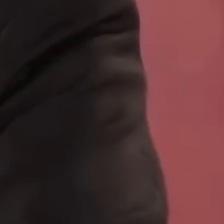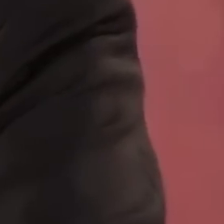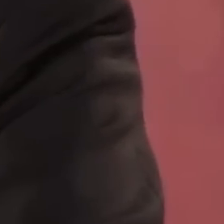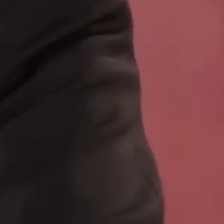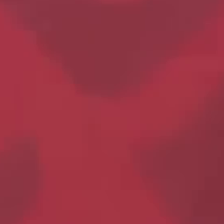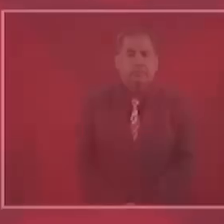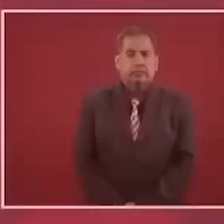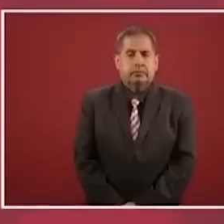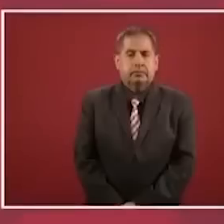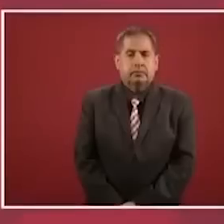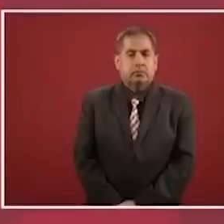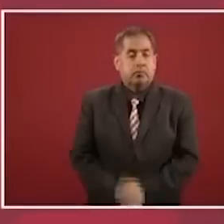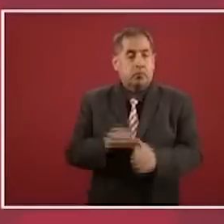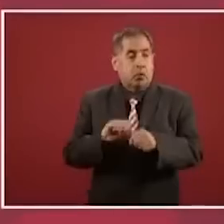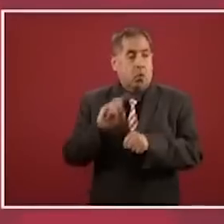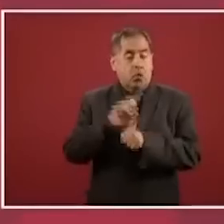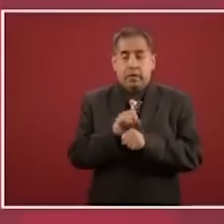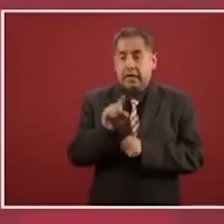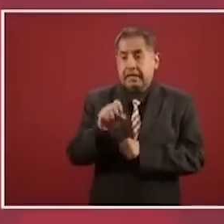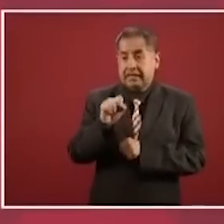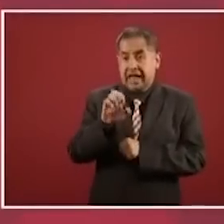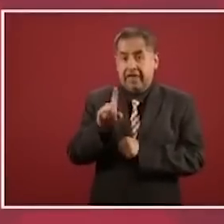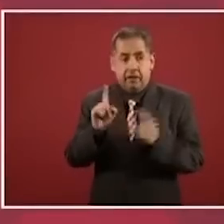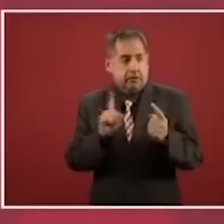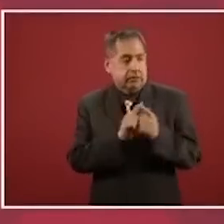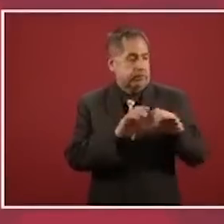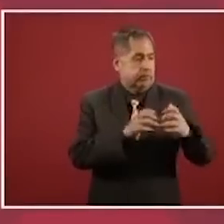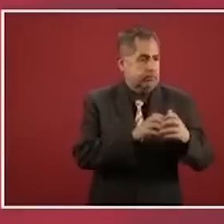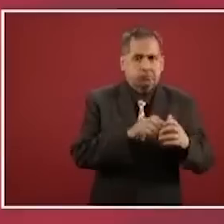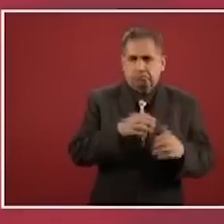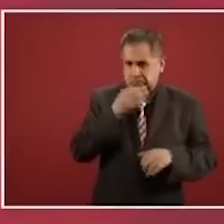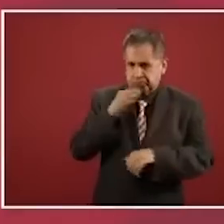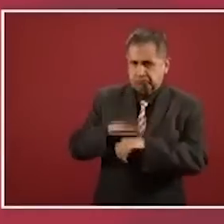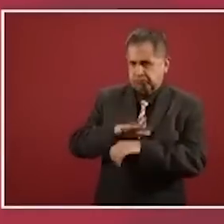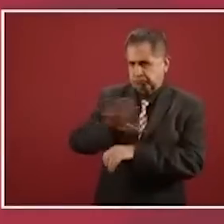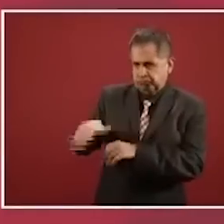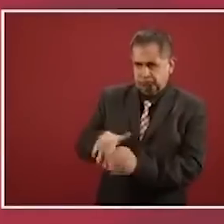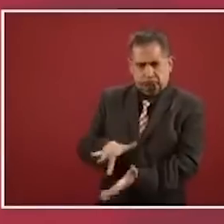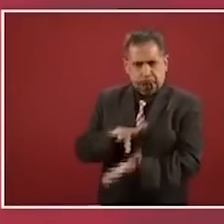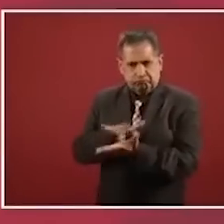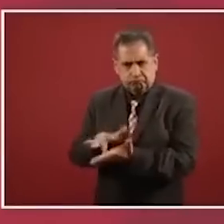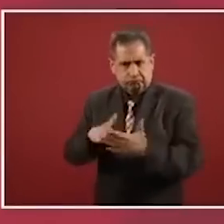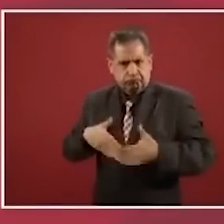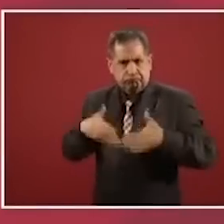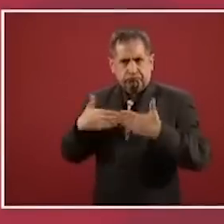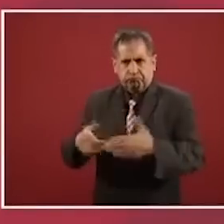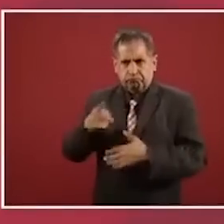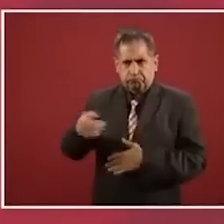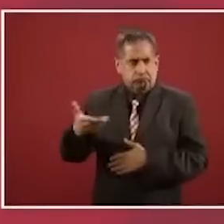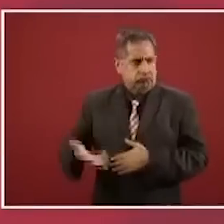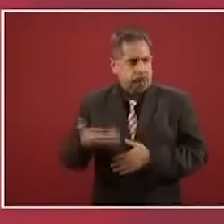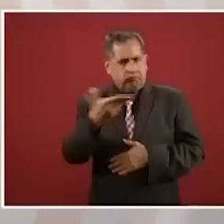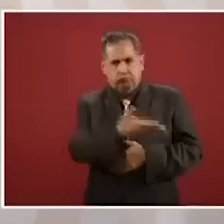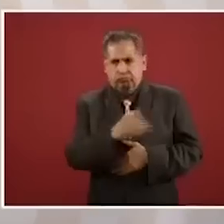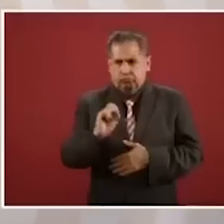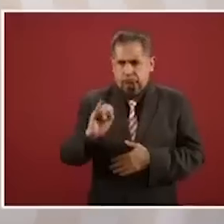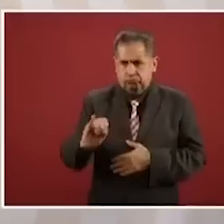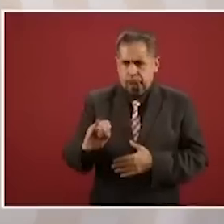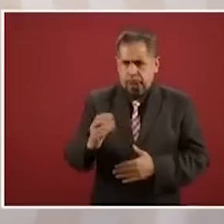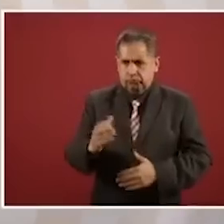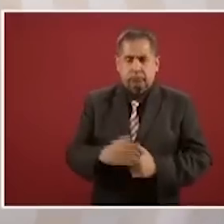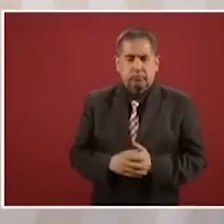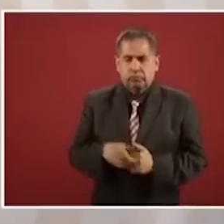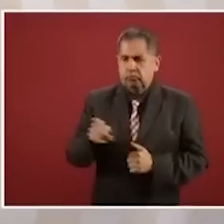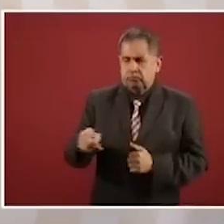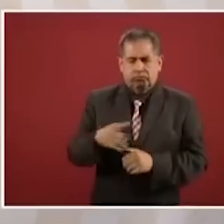Y el día de hoy que va a estar en sus reuniones, que se sepa que cuenta con el respaldo y la confianza de México para plantear lo que estoy diciendo, porque